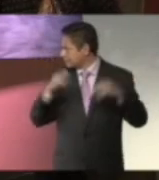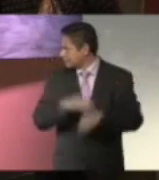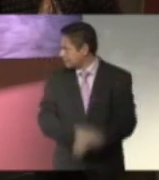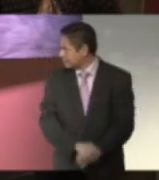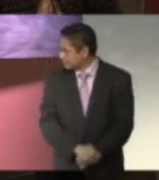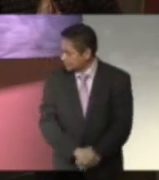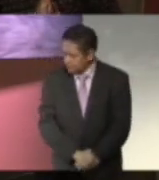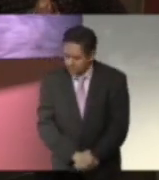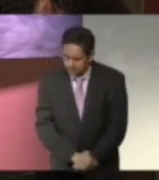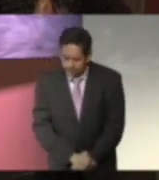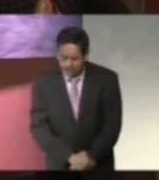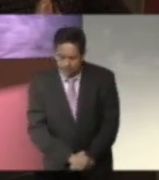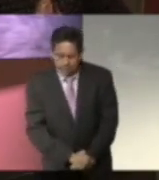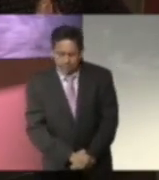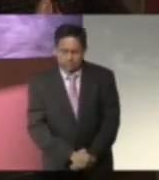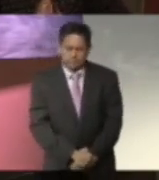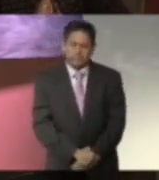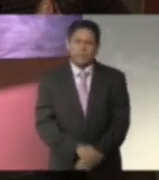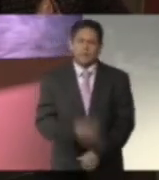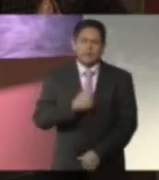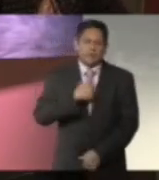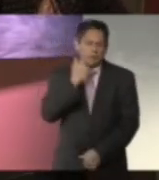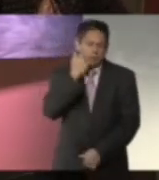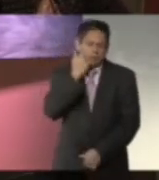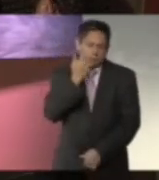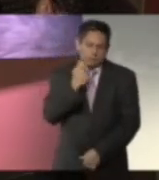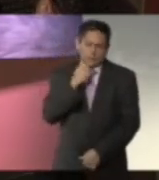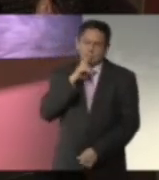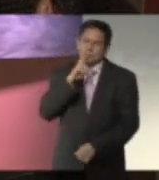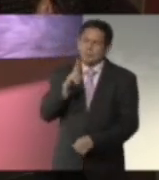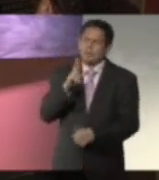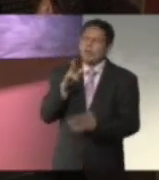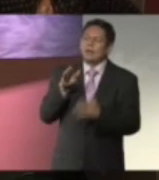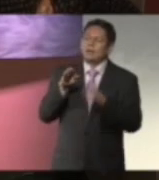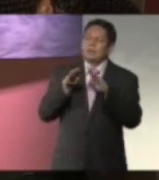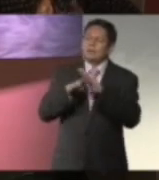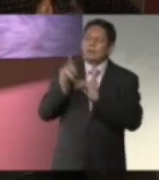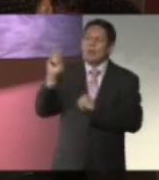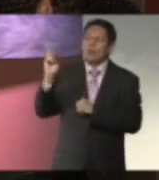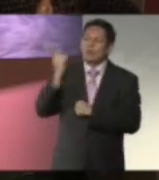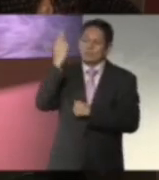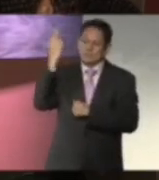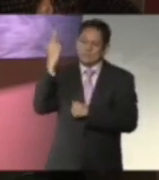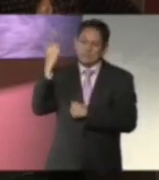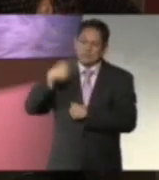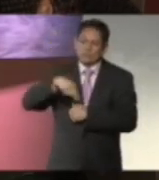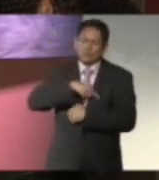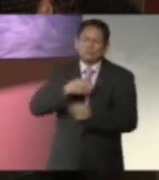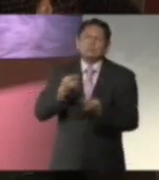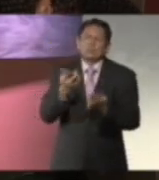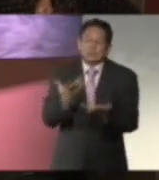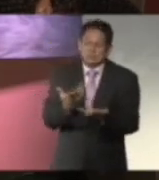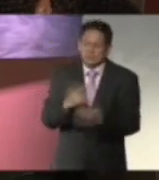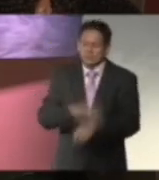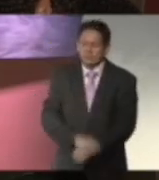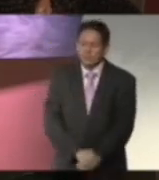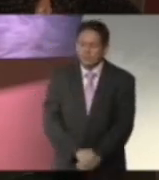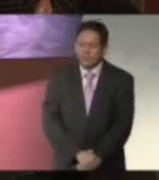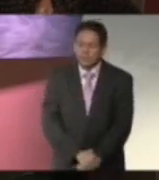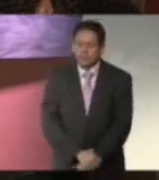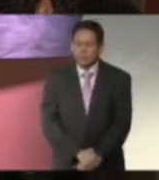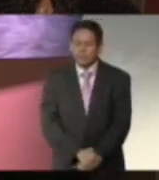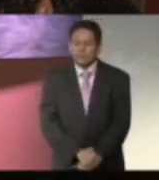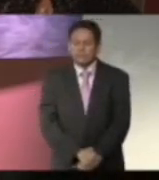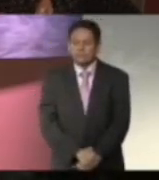Yo quisiera responder sobre los cuestionamientos que se hacen a la academia, o sea, desde la academia, ¿qué se puede hacer? Yo creo